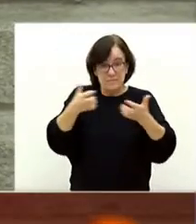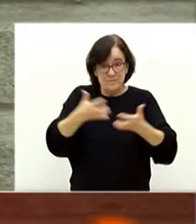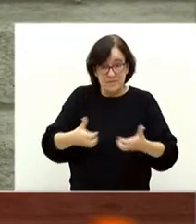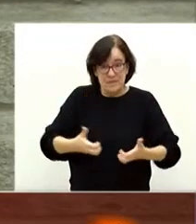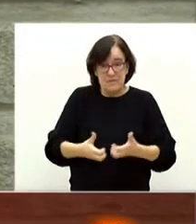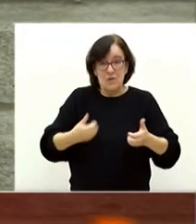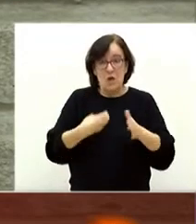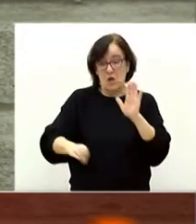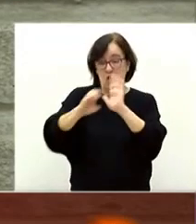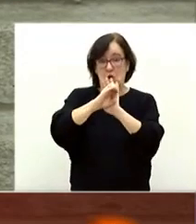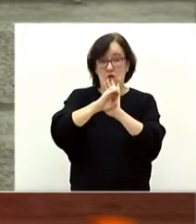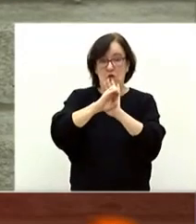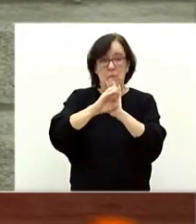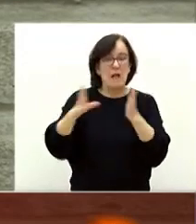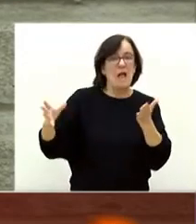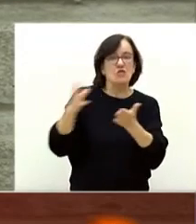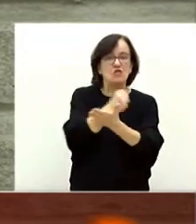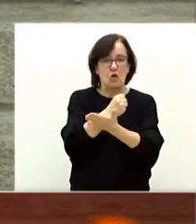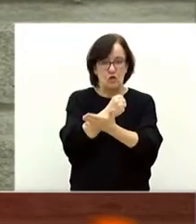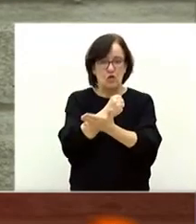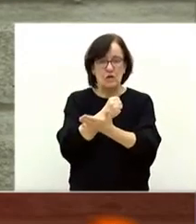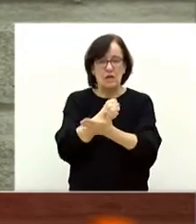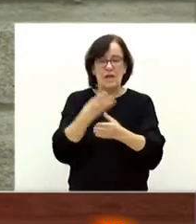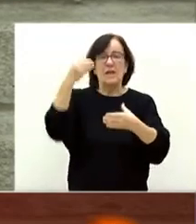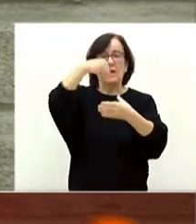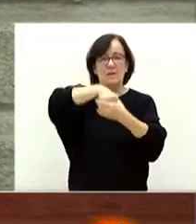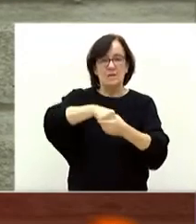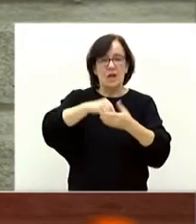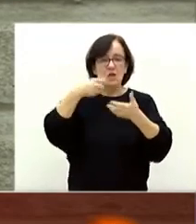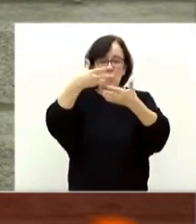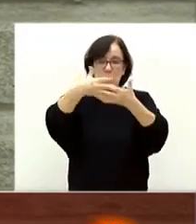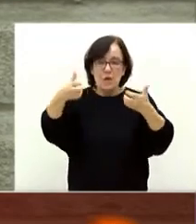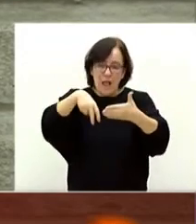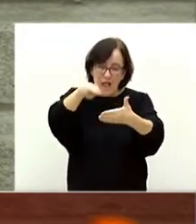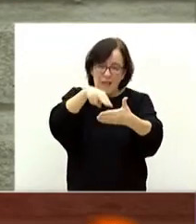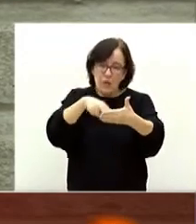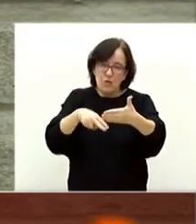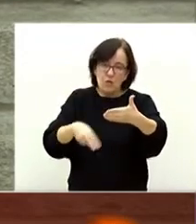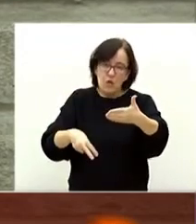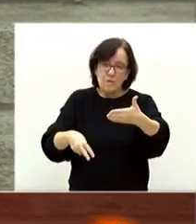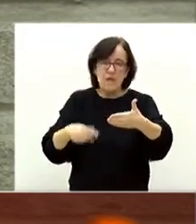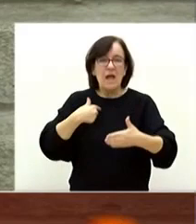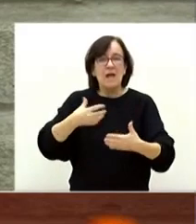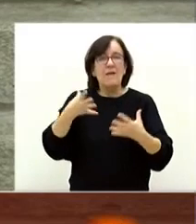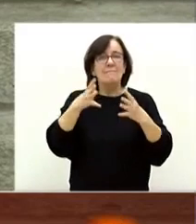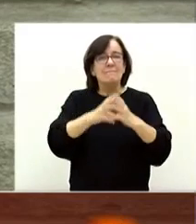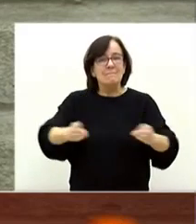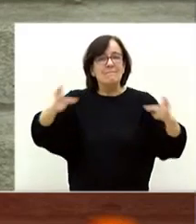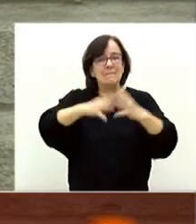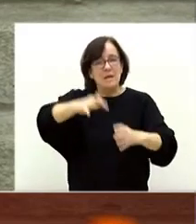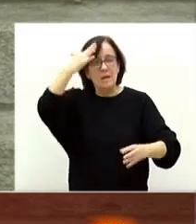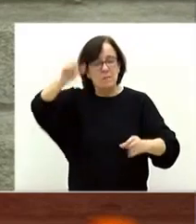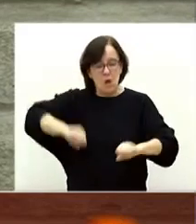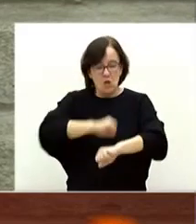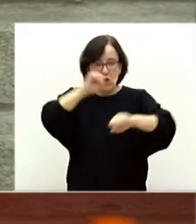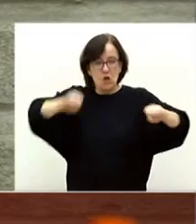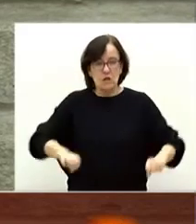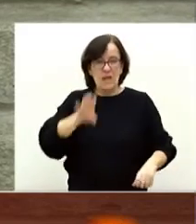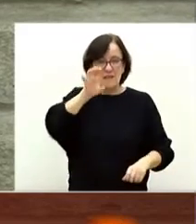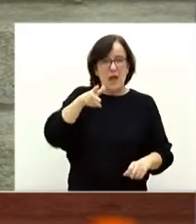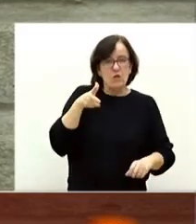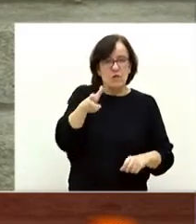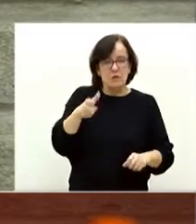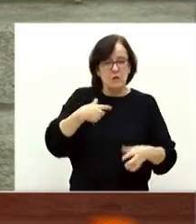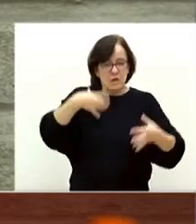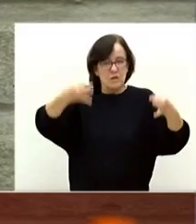texto constitucional para todos aquellos que entran en su lectura. La esperanza de consolidar un Estado de Derecho que